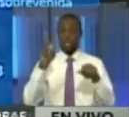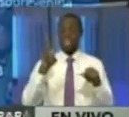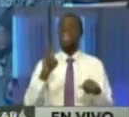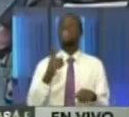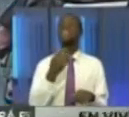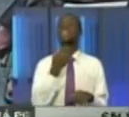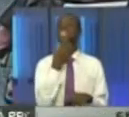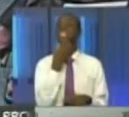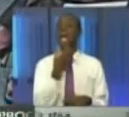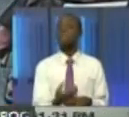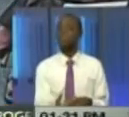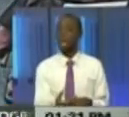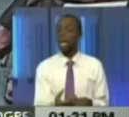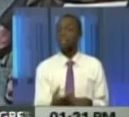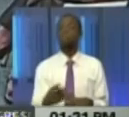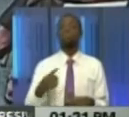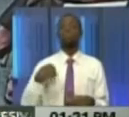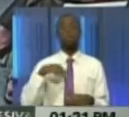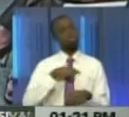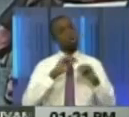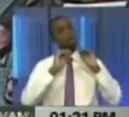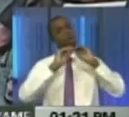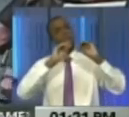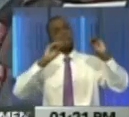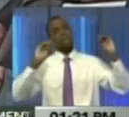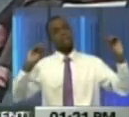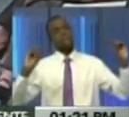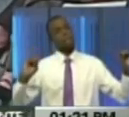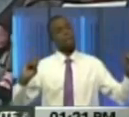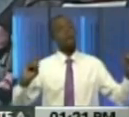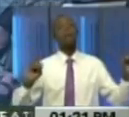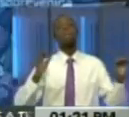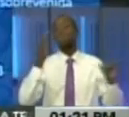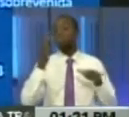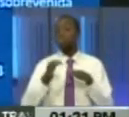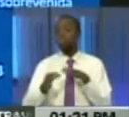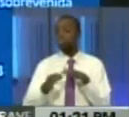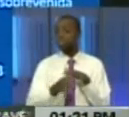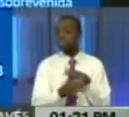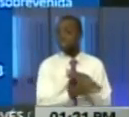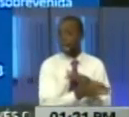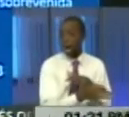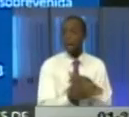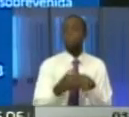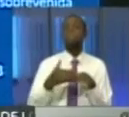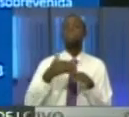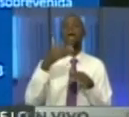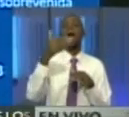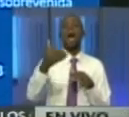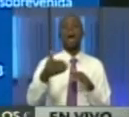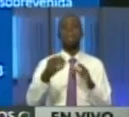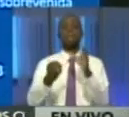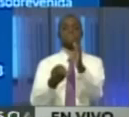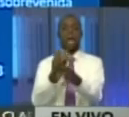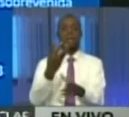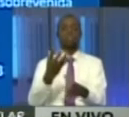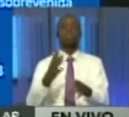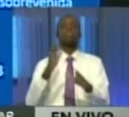teníamos nosotros, hicimos una convocatoria a las elecciones municipales para mayo del año